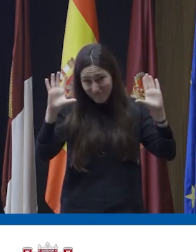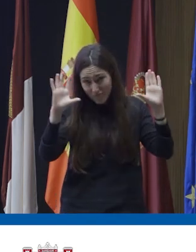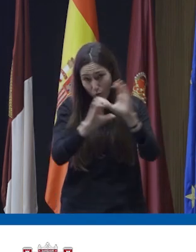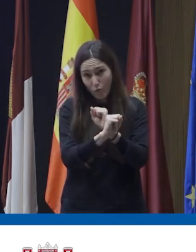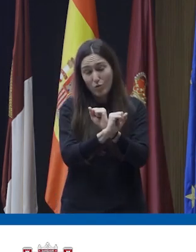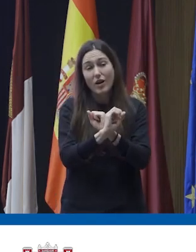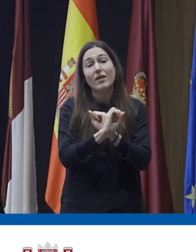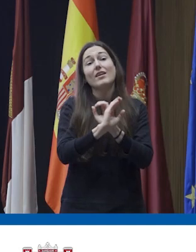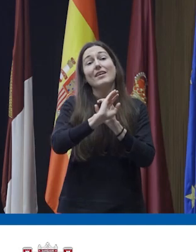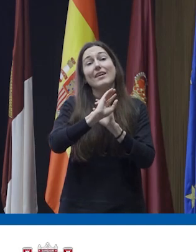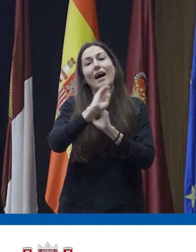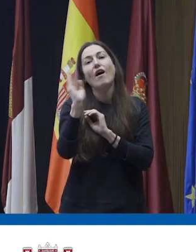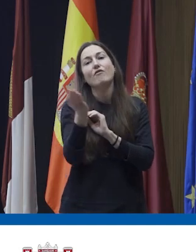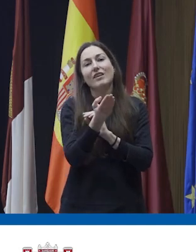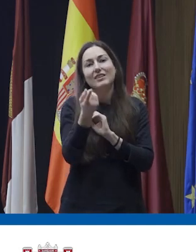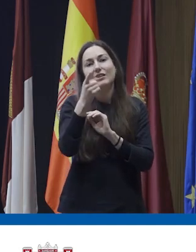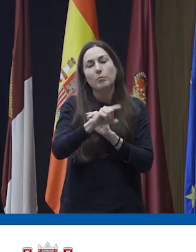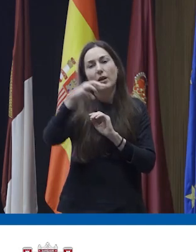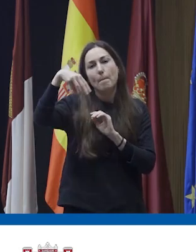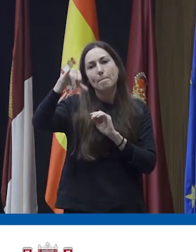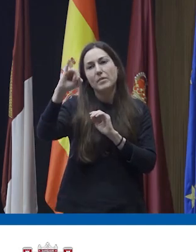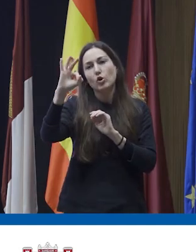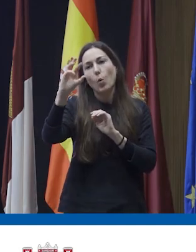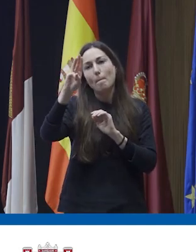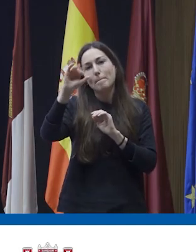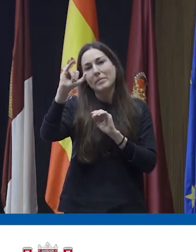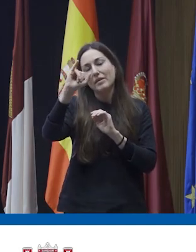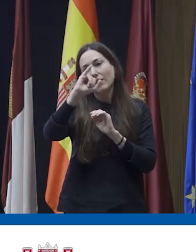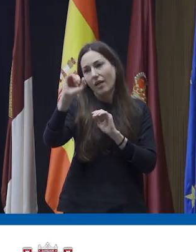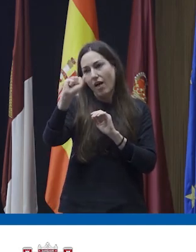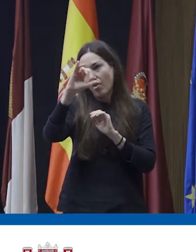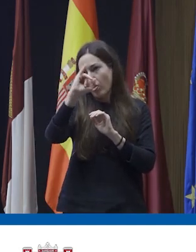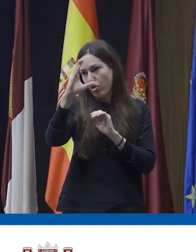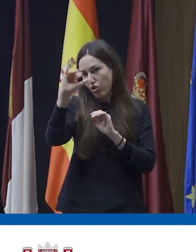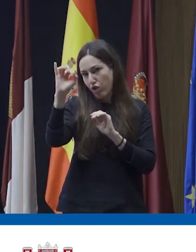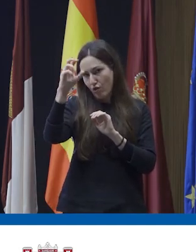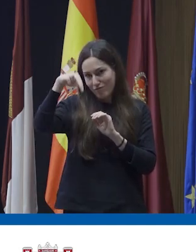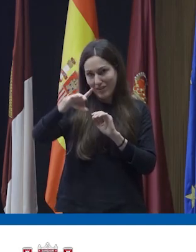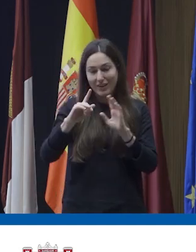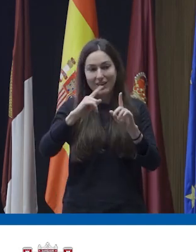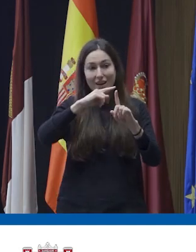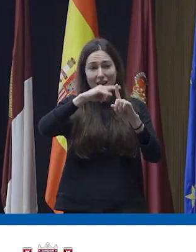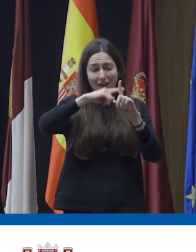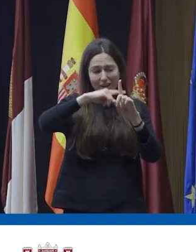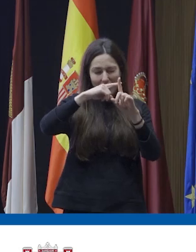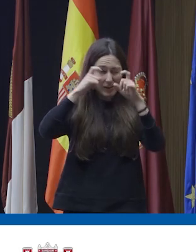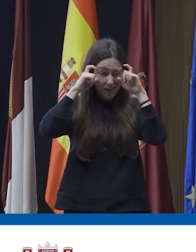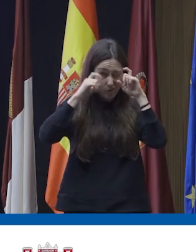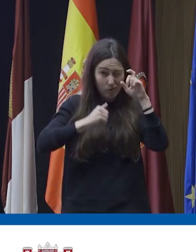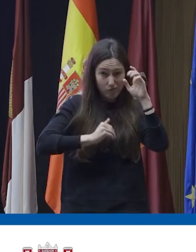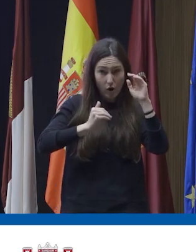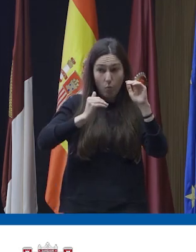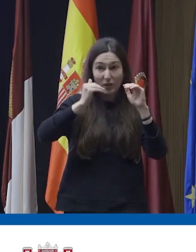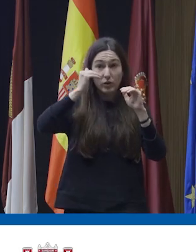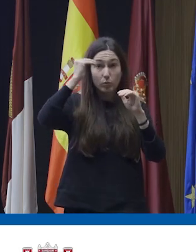de graduación. Conforme se va opacificando, pues va modificando la graduación del paciente y lo típico pues es que muchas veces nos vayamos cambiando de